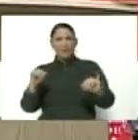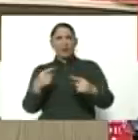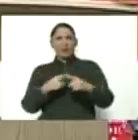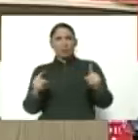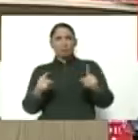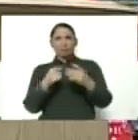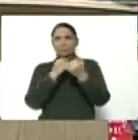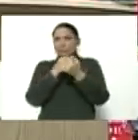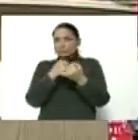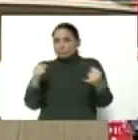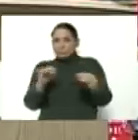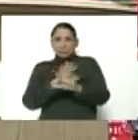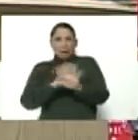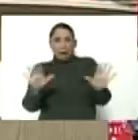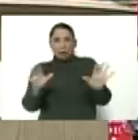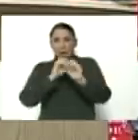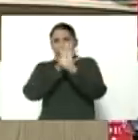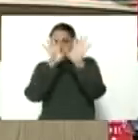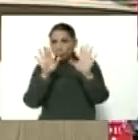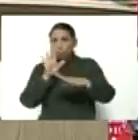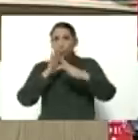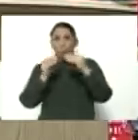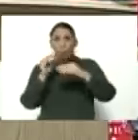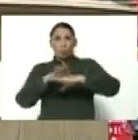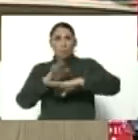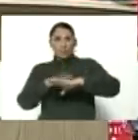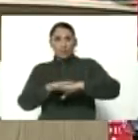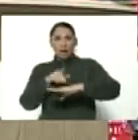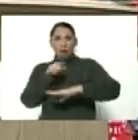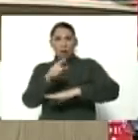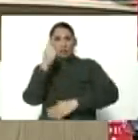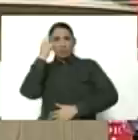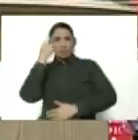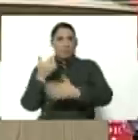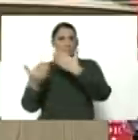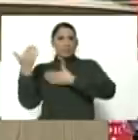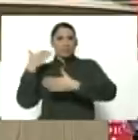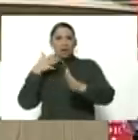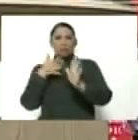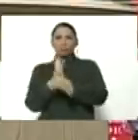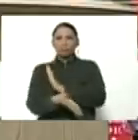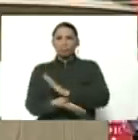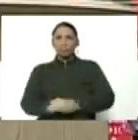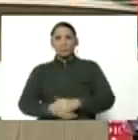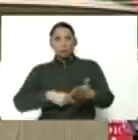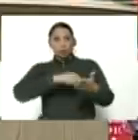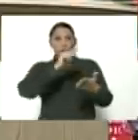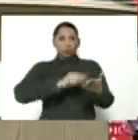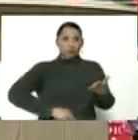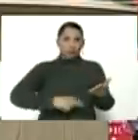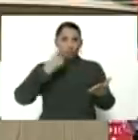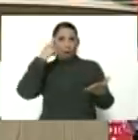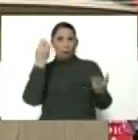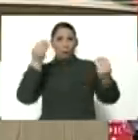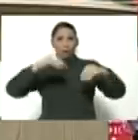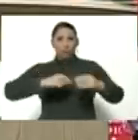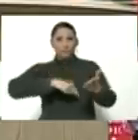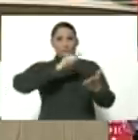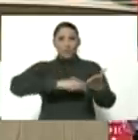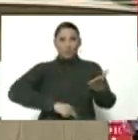todo lo que ocurrió allí en estos días pasados tiene que ver con un contrato que firmó